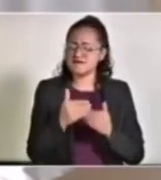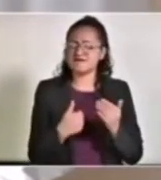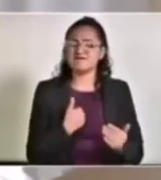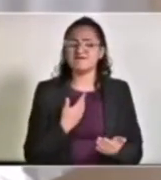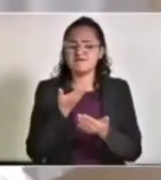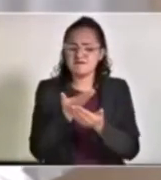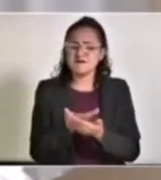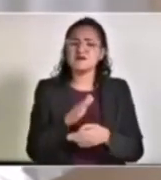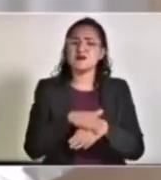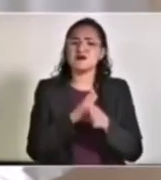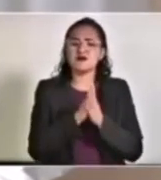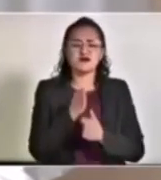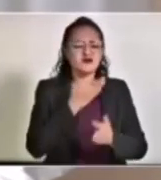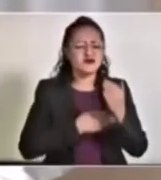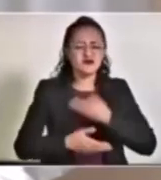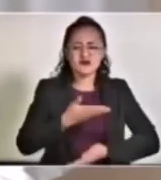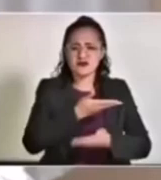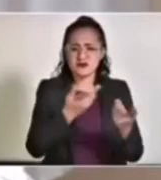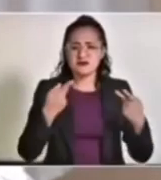sociedad